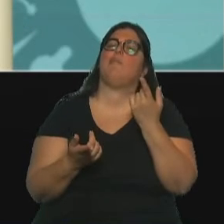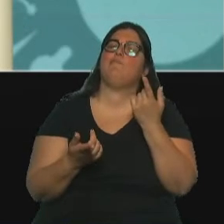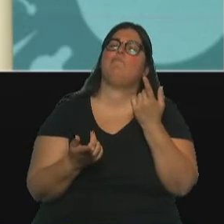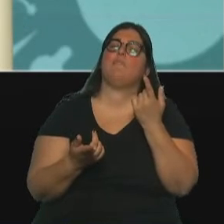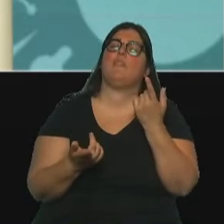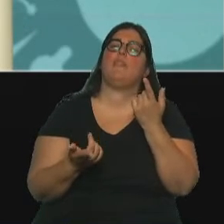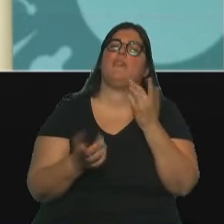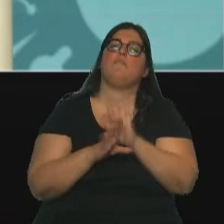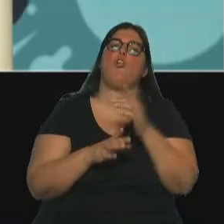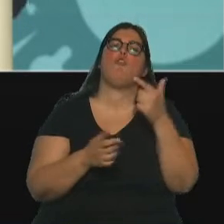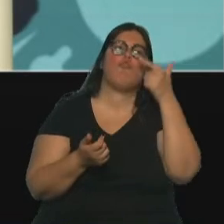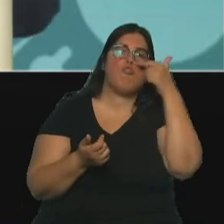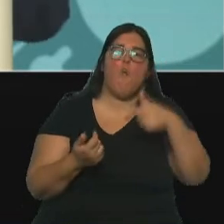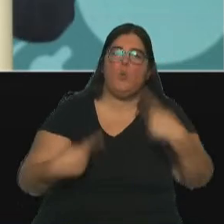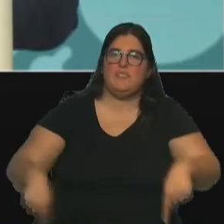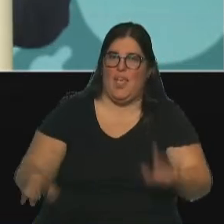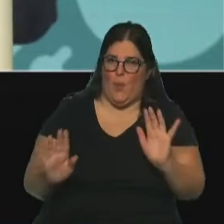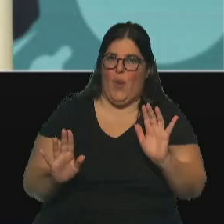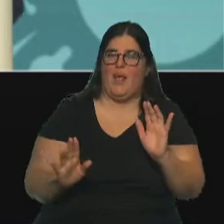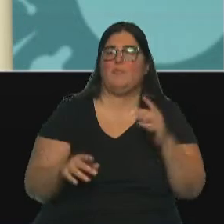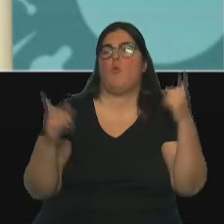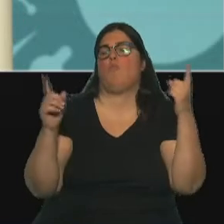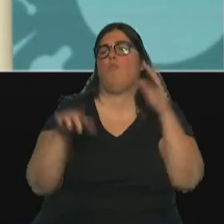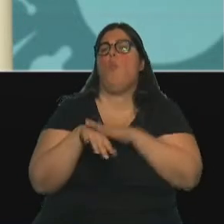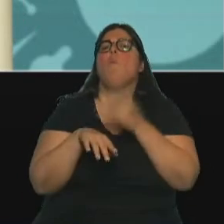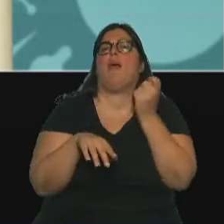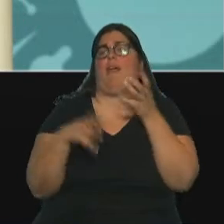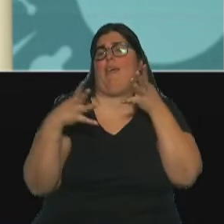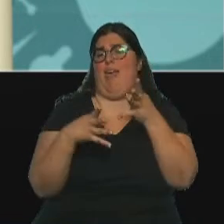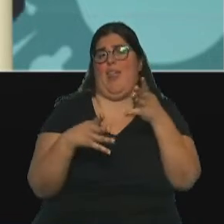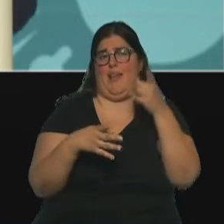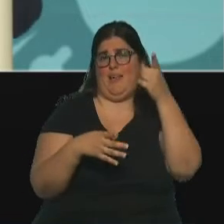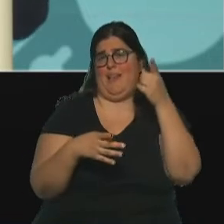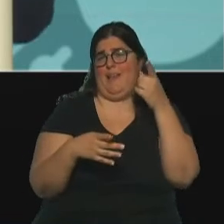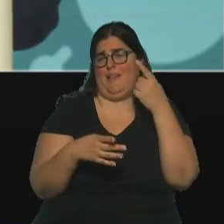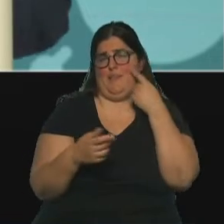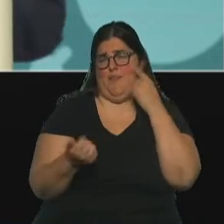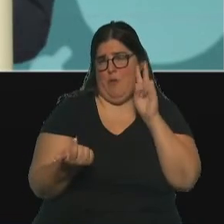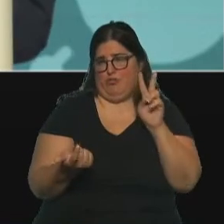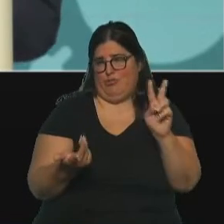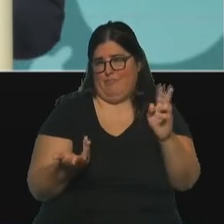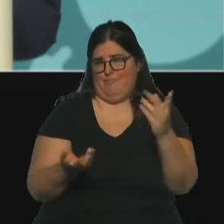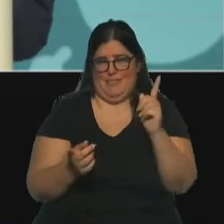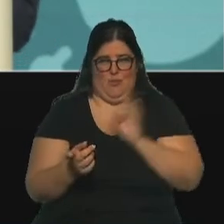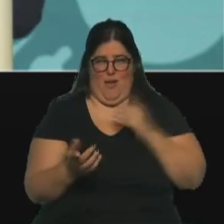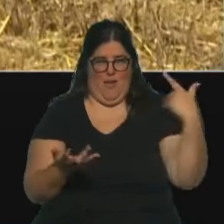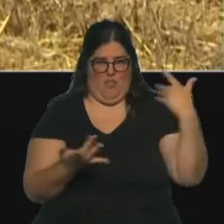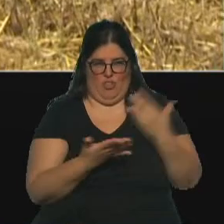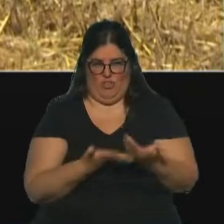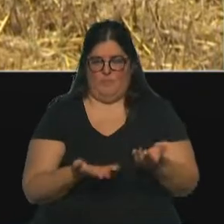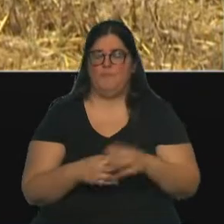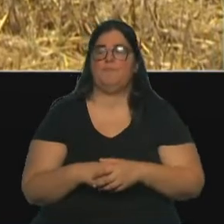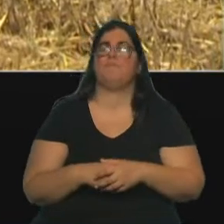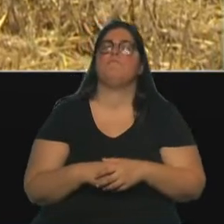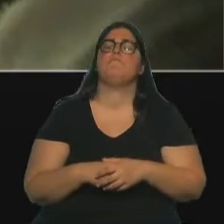de combustibles a raíz de los conflictos y las guerras que a las cuales venimos asistiendo durante los últimos años.